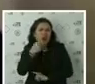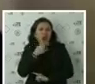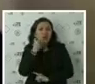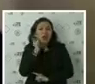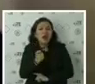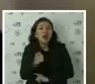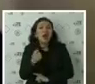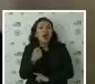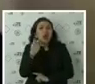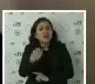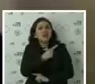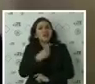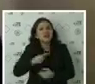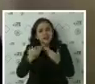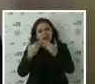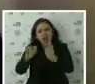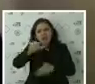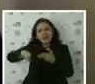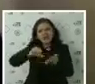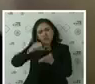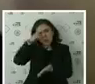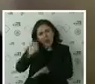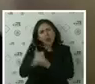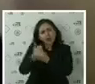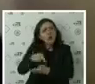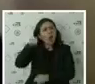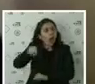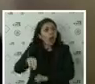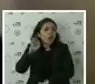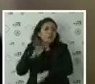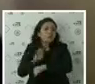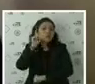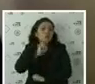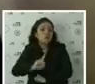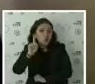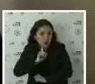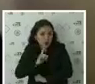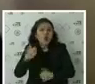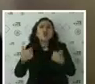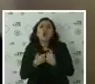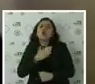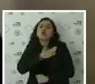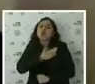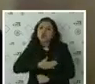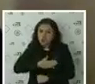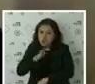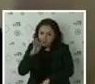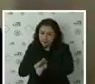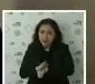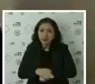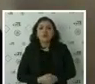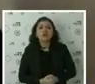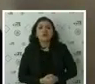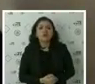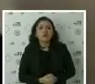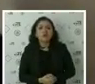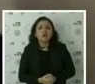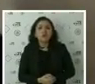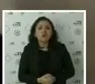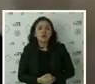anteriores, que se abran centros de ayuda para ellas y que se les haga justicia. Yo